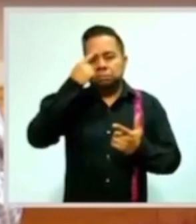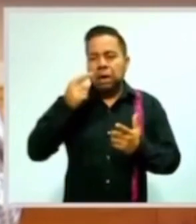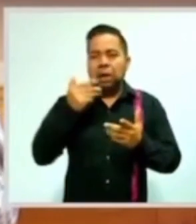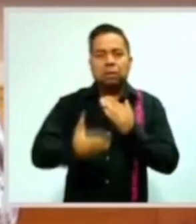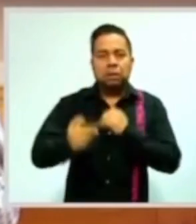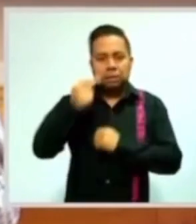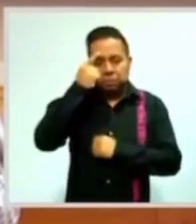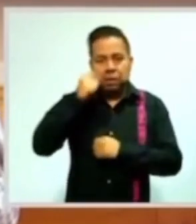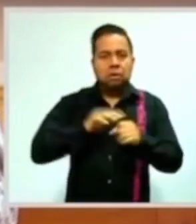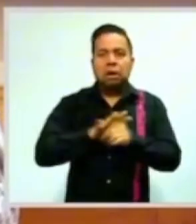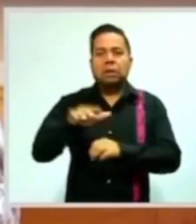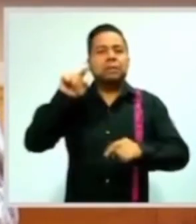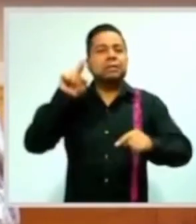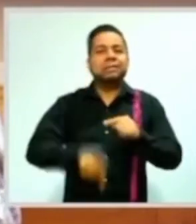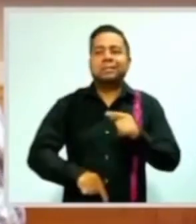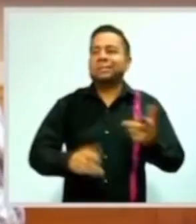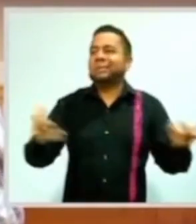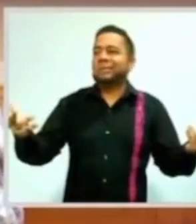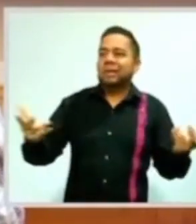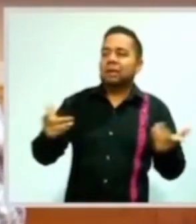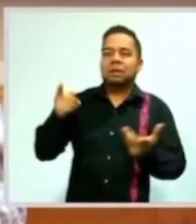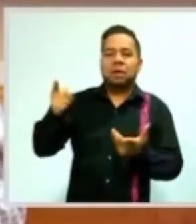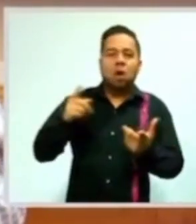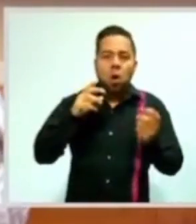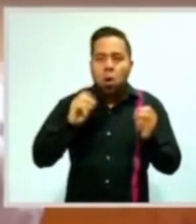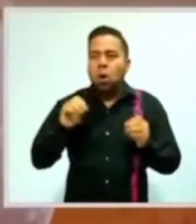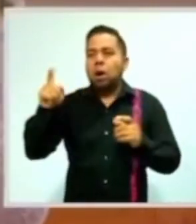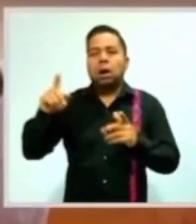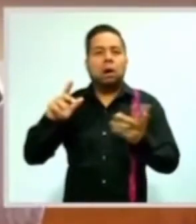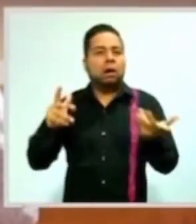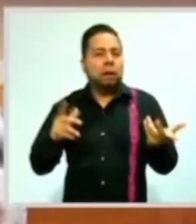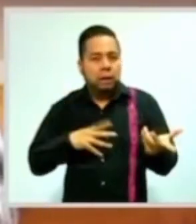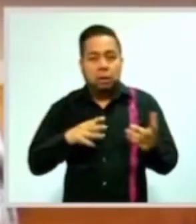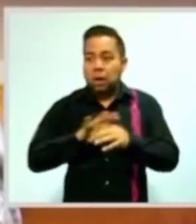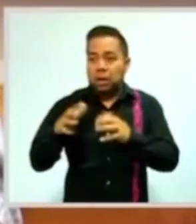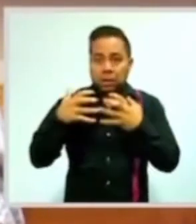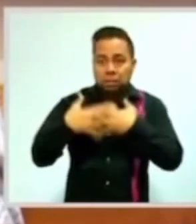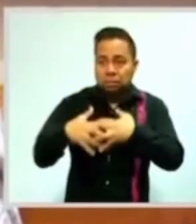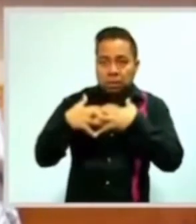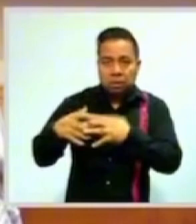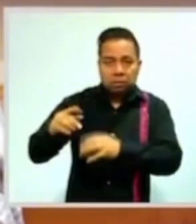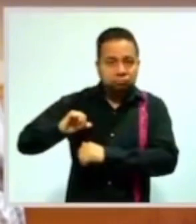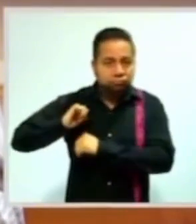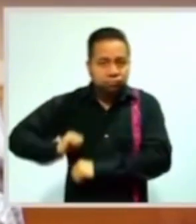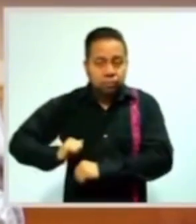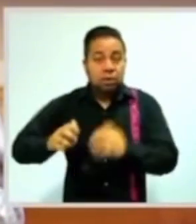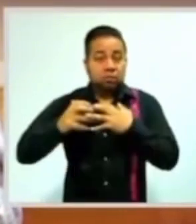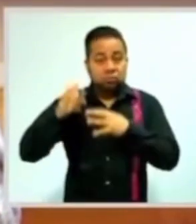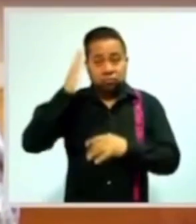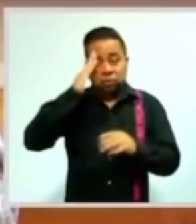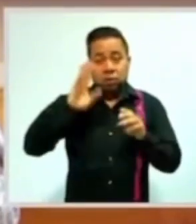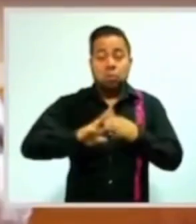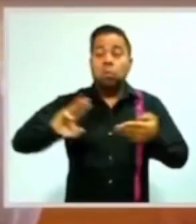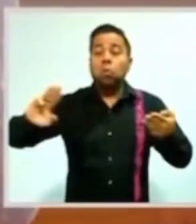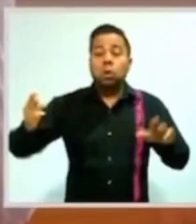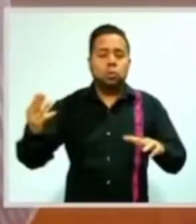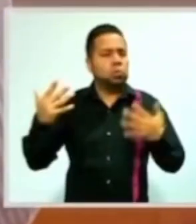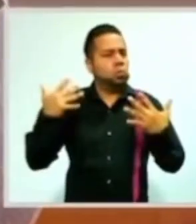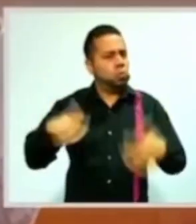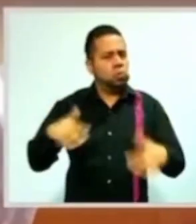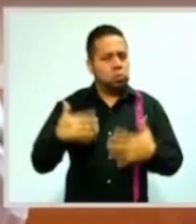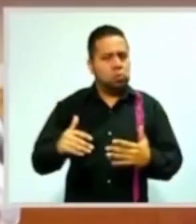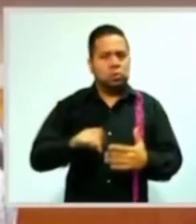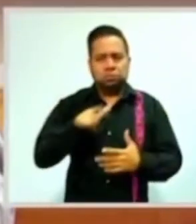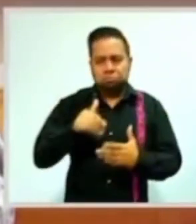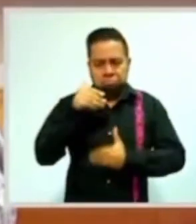momento para iluminar edificios muy importantes en Europa. La empresa que lo va a hacer es la empresa líder a nivel mundial.